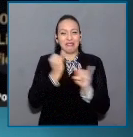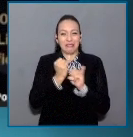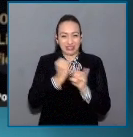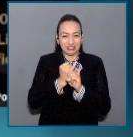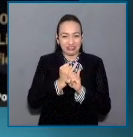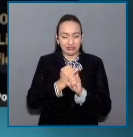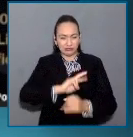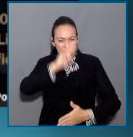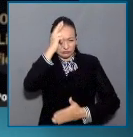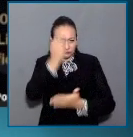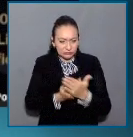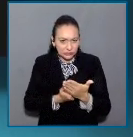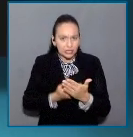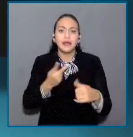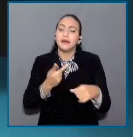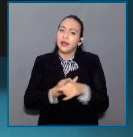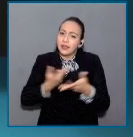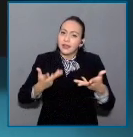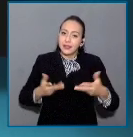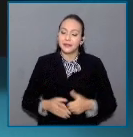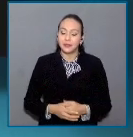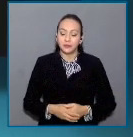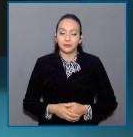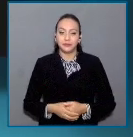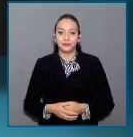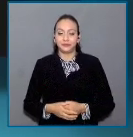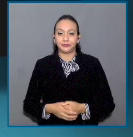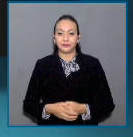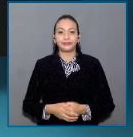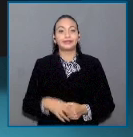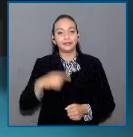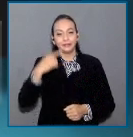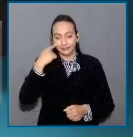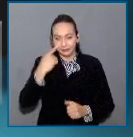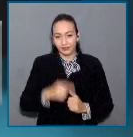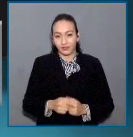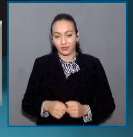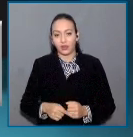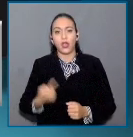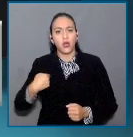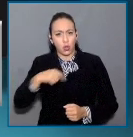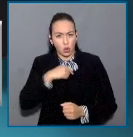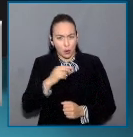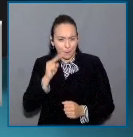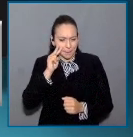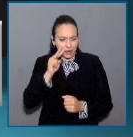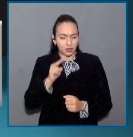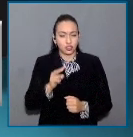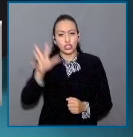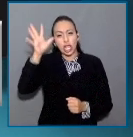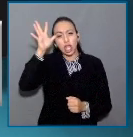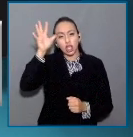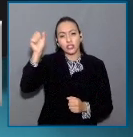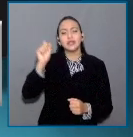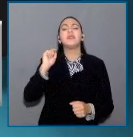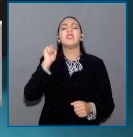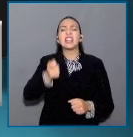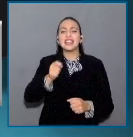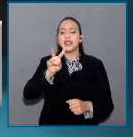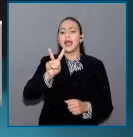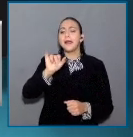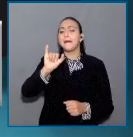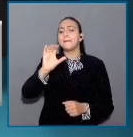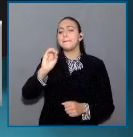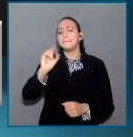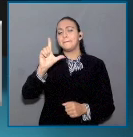de Derecho de la UNAM. La definición que nosotros vamos a ver de violencia digital, déjenme decirles que